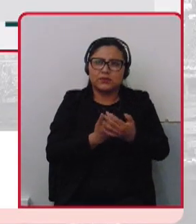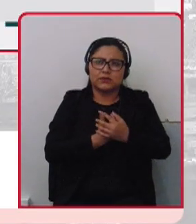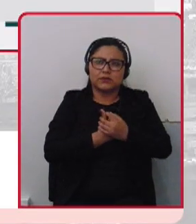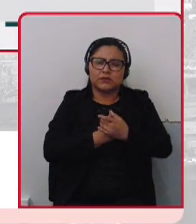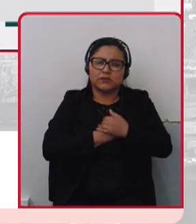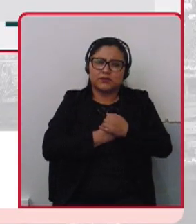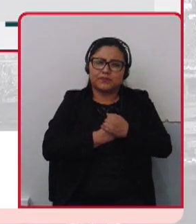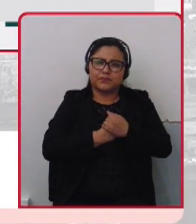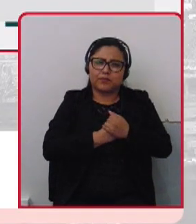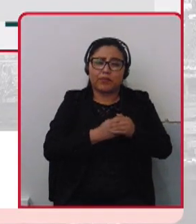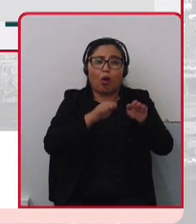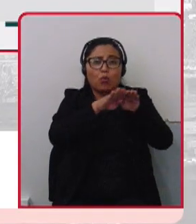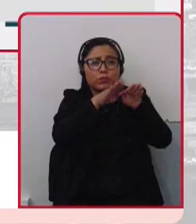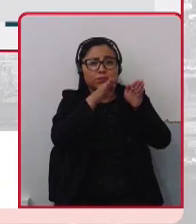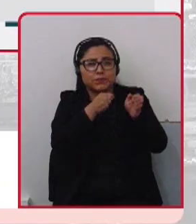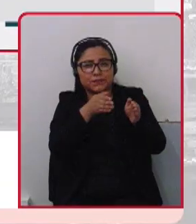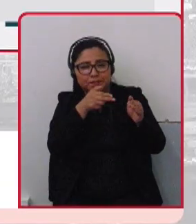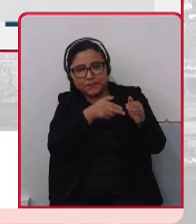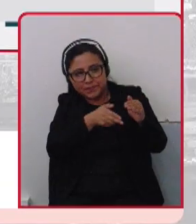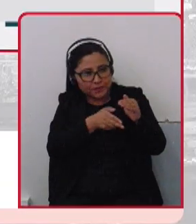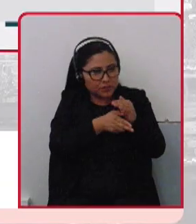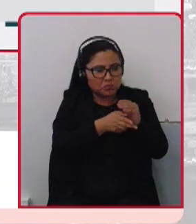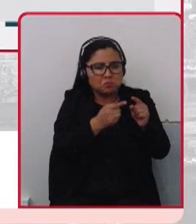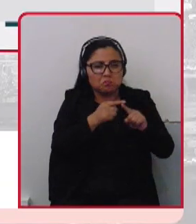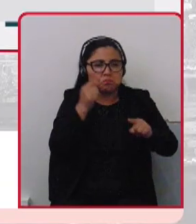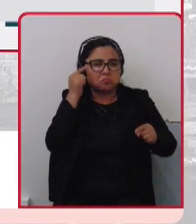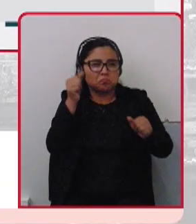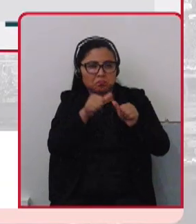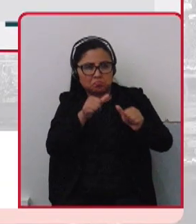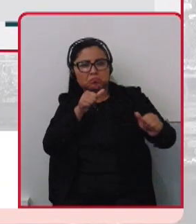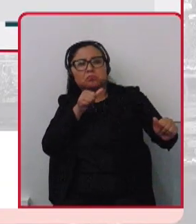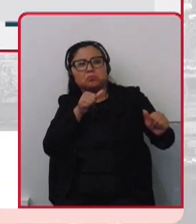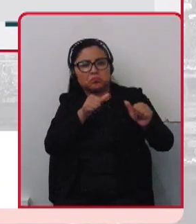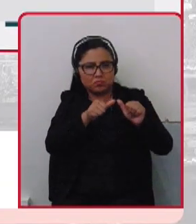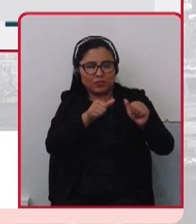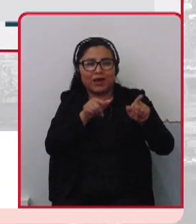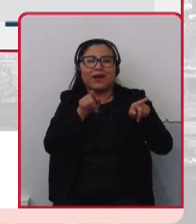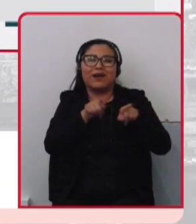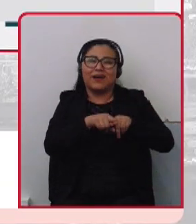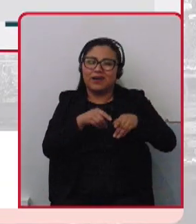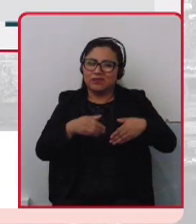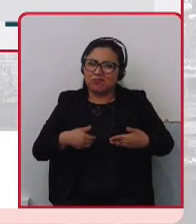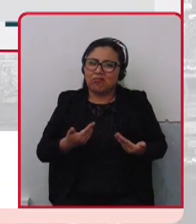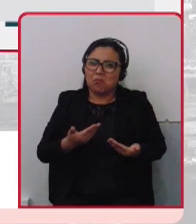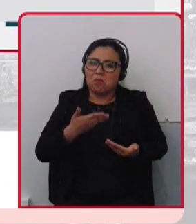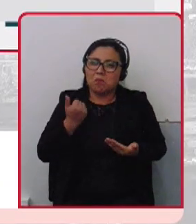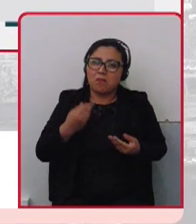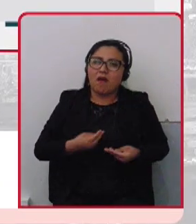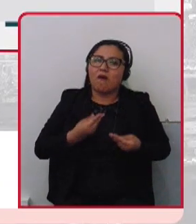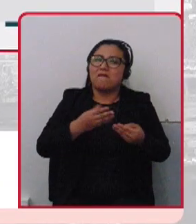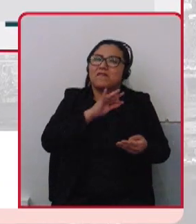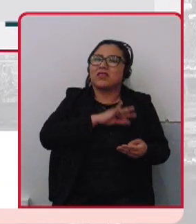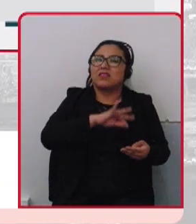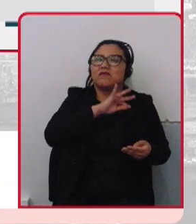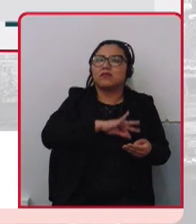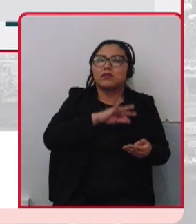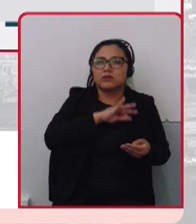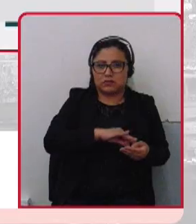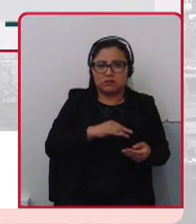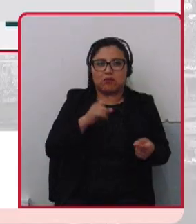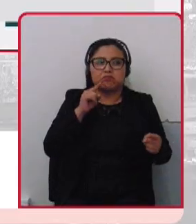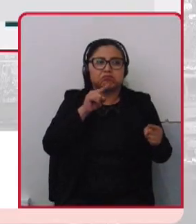algunos túneles que a nuestro parecer y según la geometría y distancias de acarreo nos entregarían un beneficio